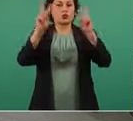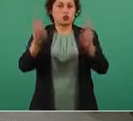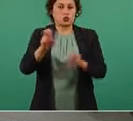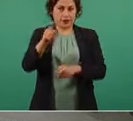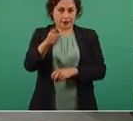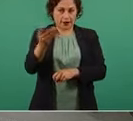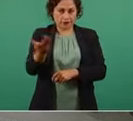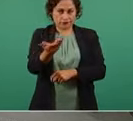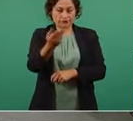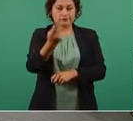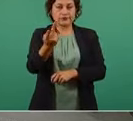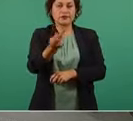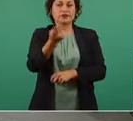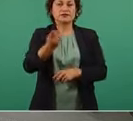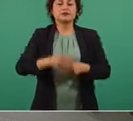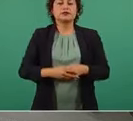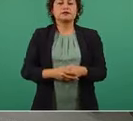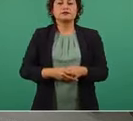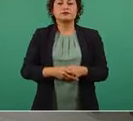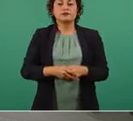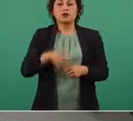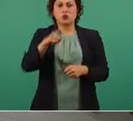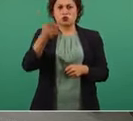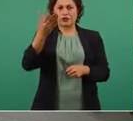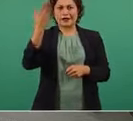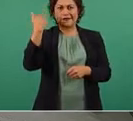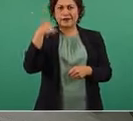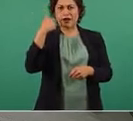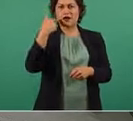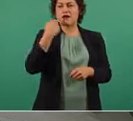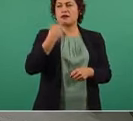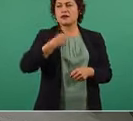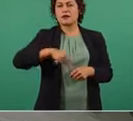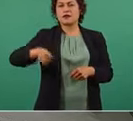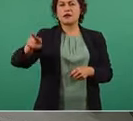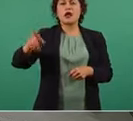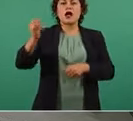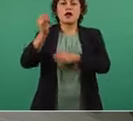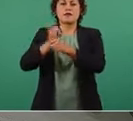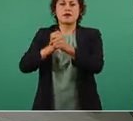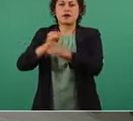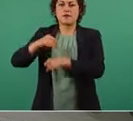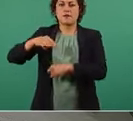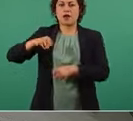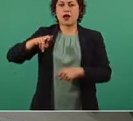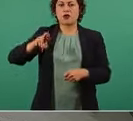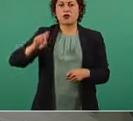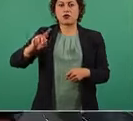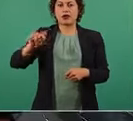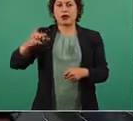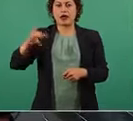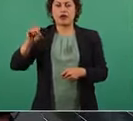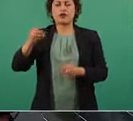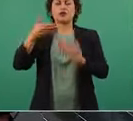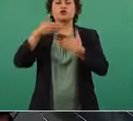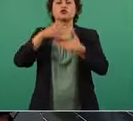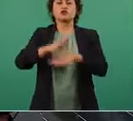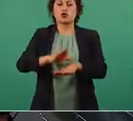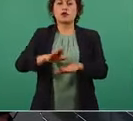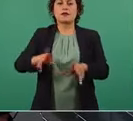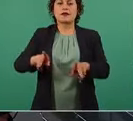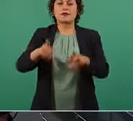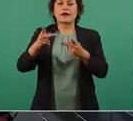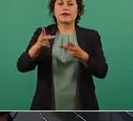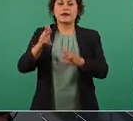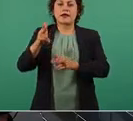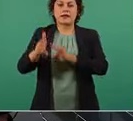usted dio instrucciones de que se investigara a Mario Delgado y Jesús Horta por la renta sobre costo de los trenes, la Fiscalía